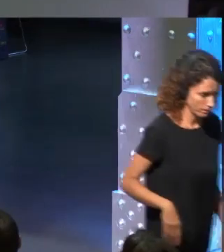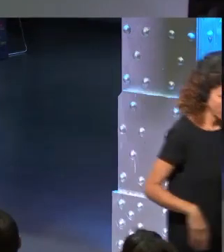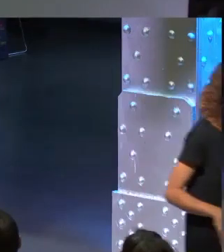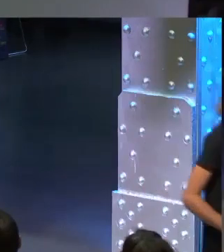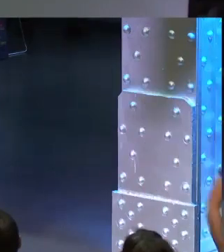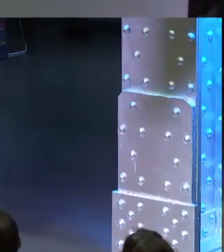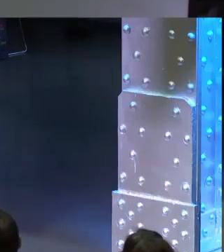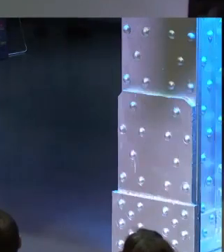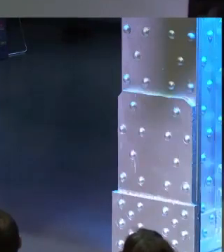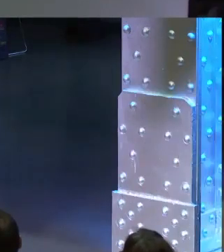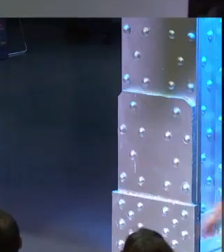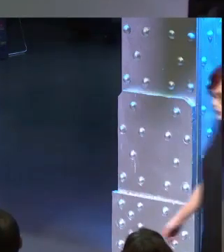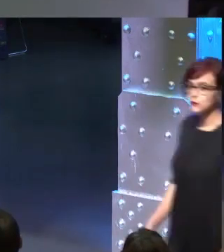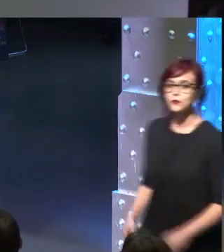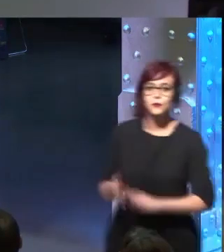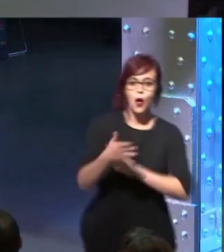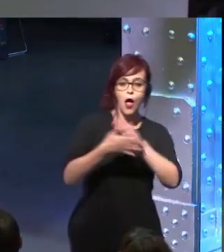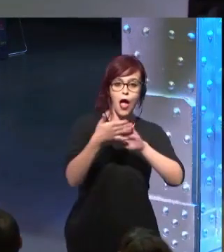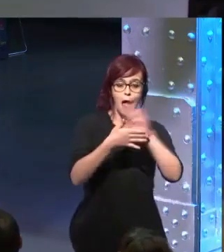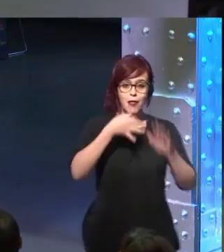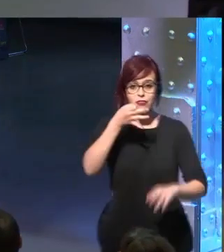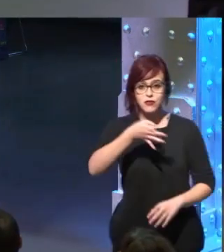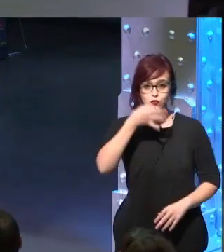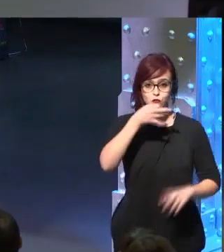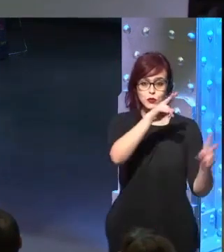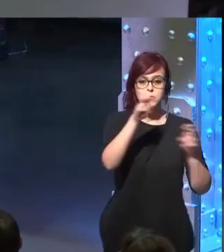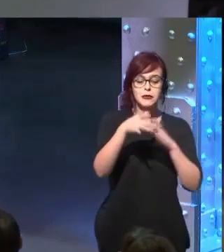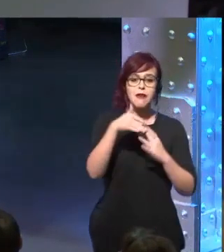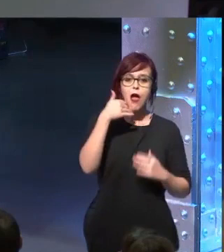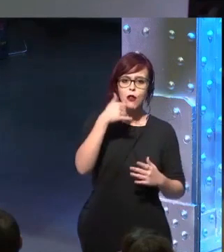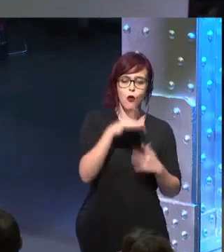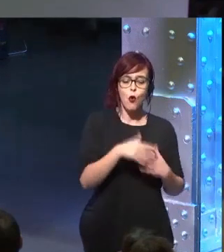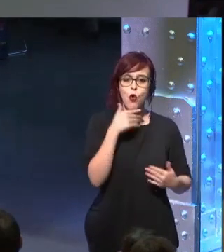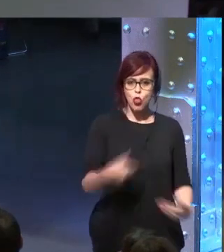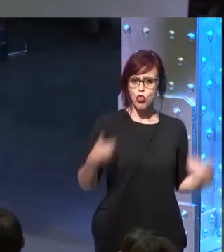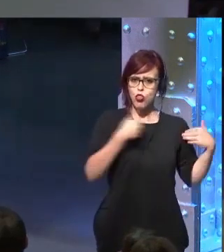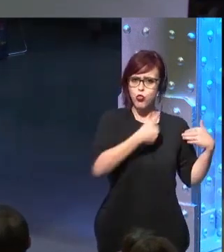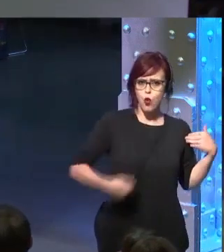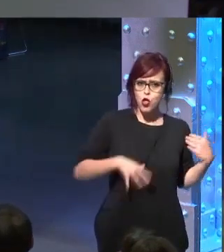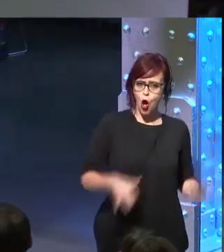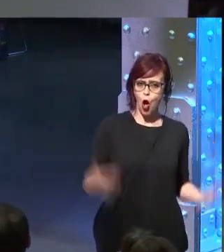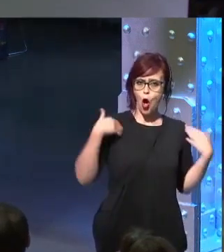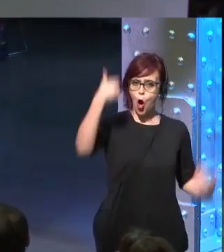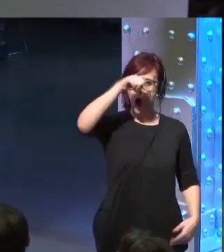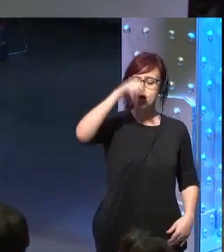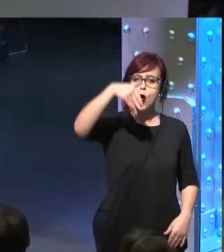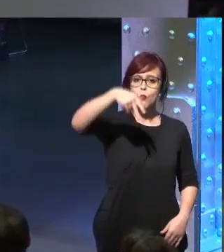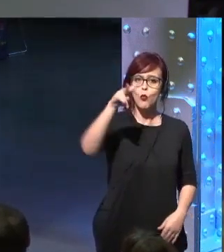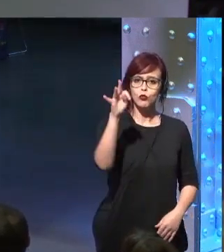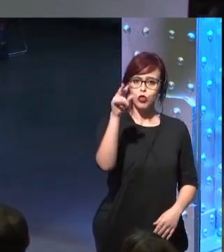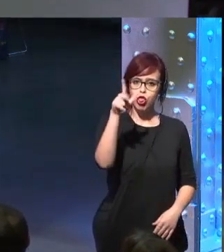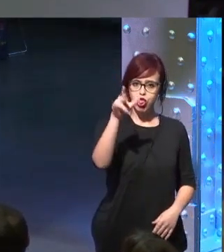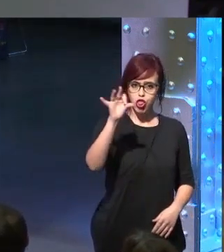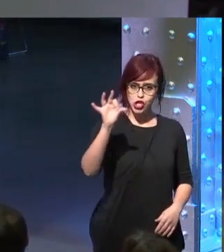Cuando habla de discurso, de que el discurso es algo que pertenece a los hombres, la palabra que utiliza es mutos o